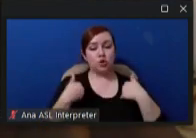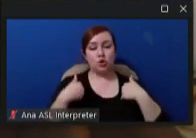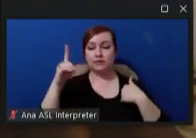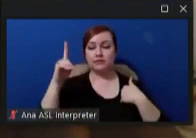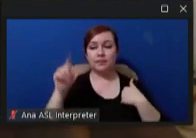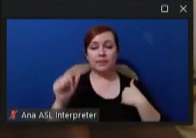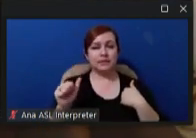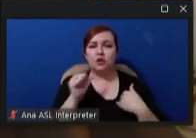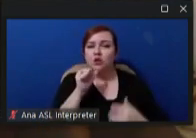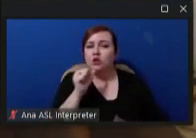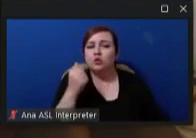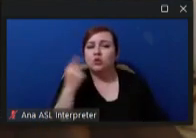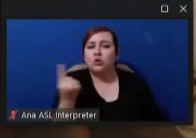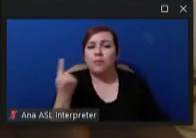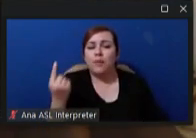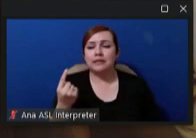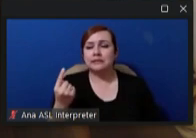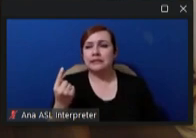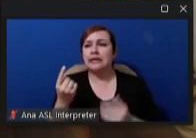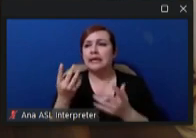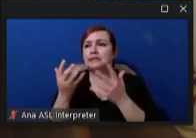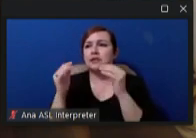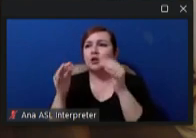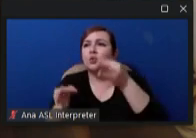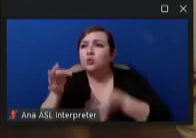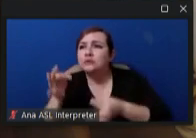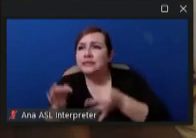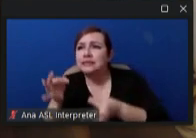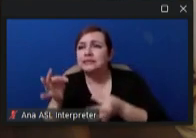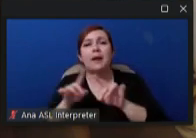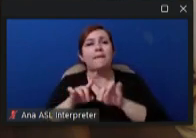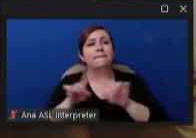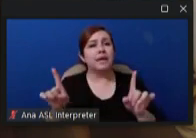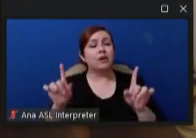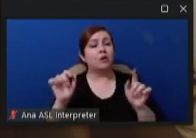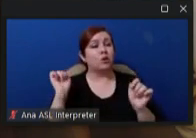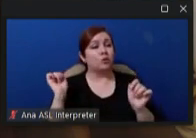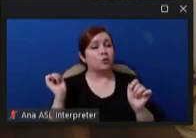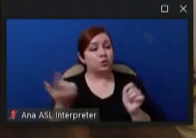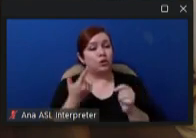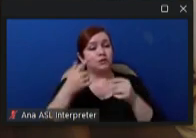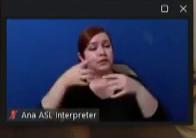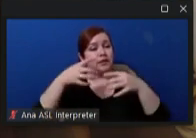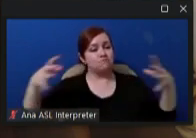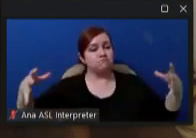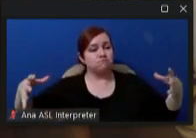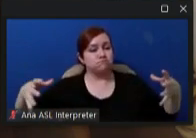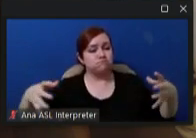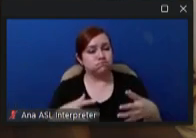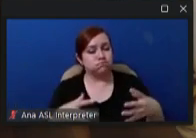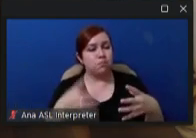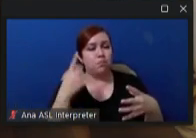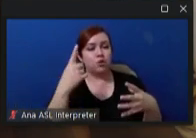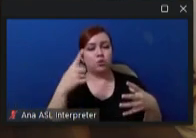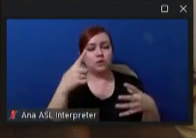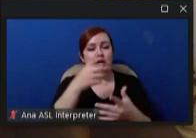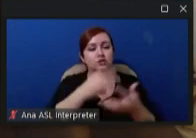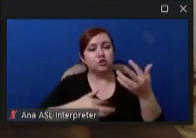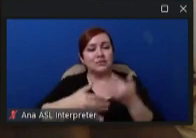es un reclamo de justicia, sino nuestra manifestación de un compromiso por una sociedad